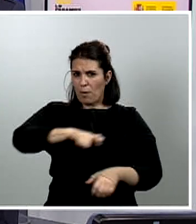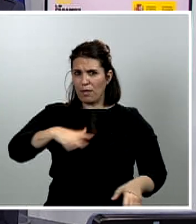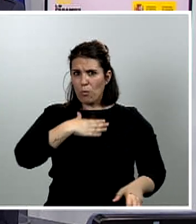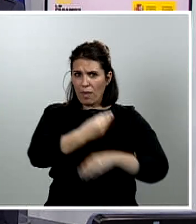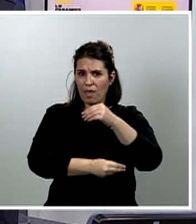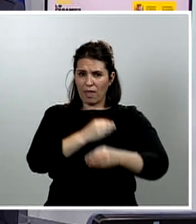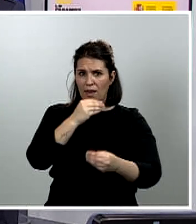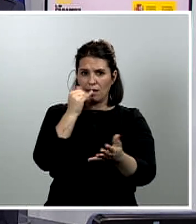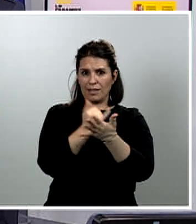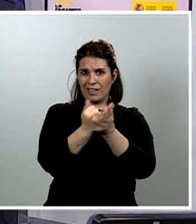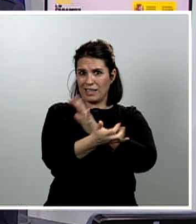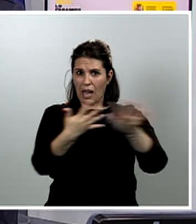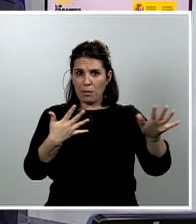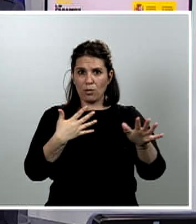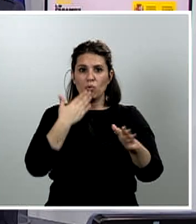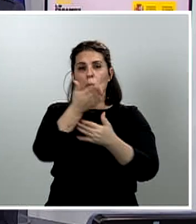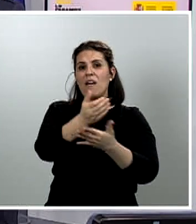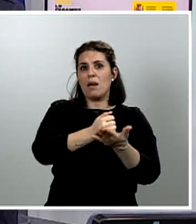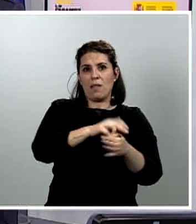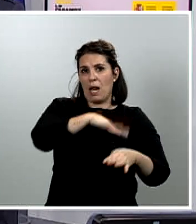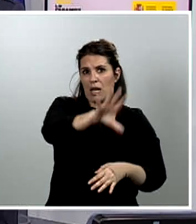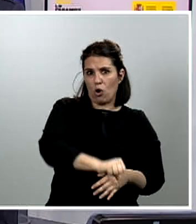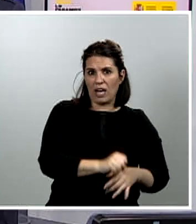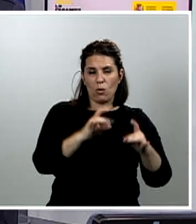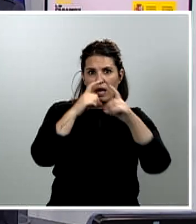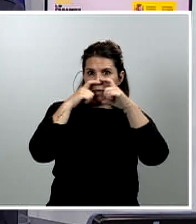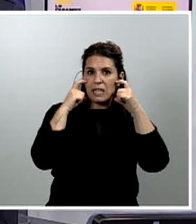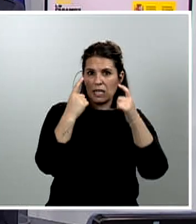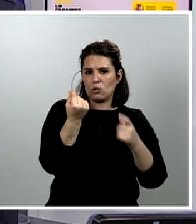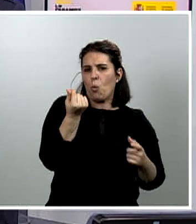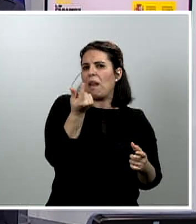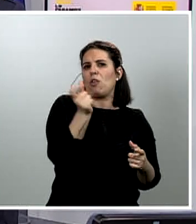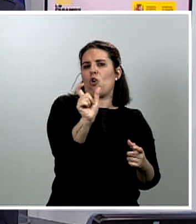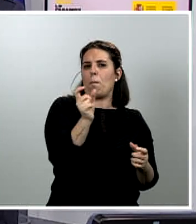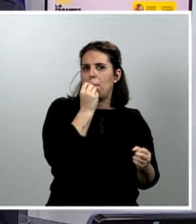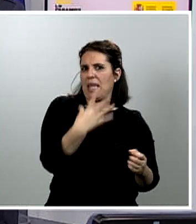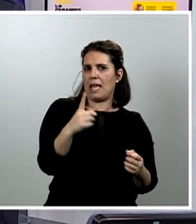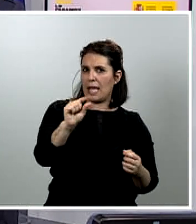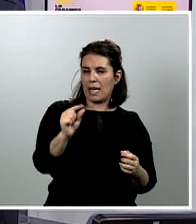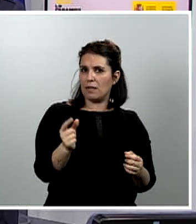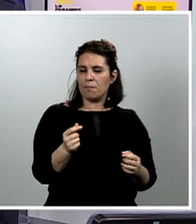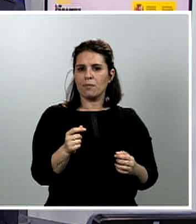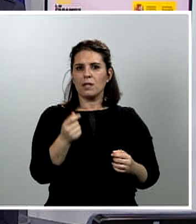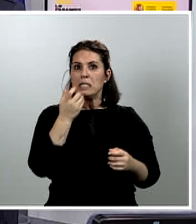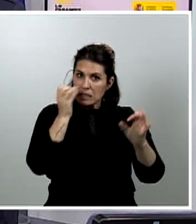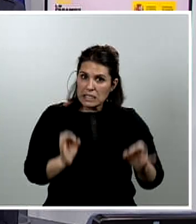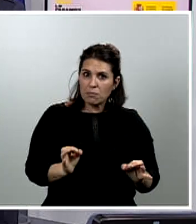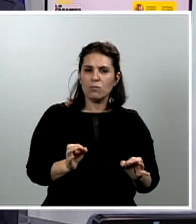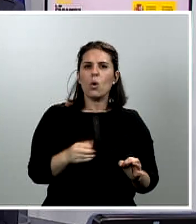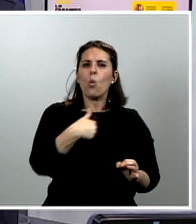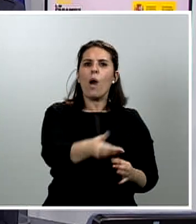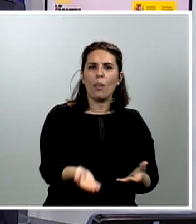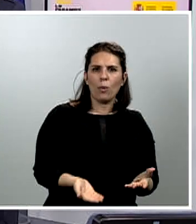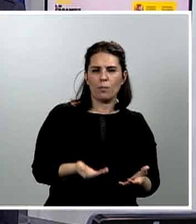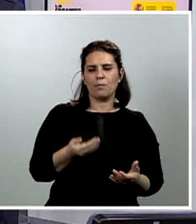y acuda a las farmacias a recogerlos, al igual que las mascarillas, a un precio asequible. Si eso fuera así, ¿cuándo estaría disponible? Y Canal Sur Radio pregunta,